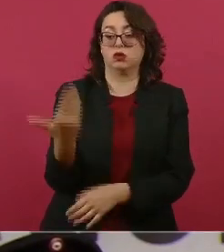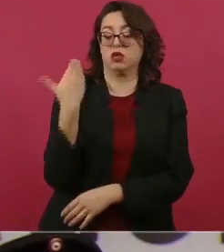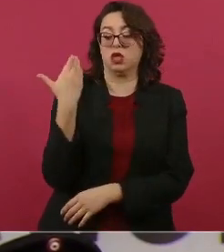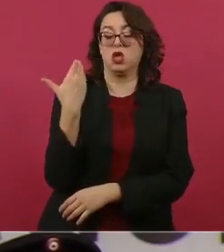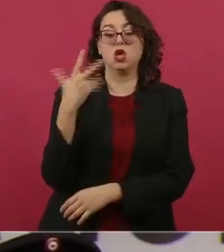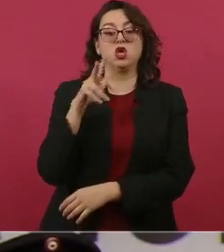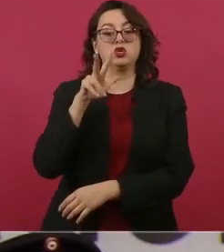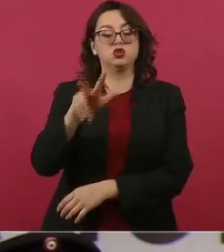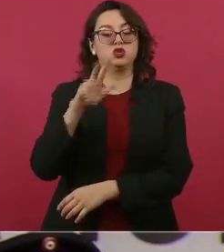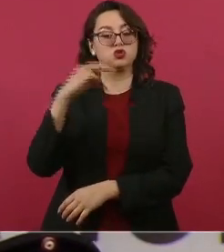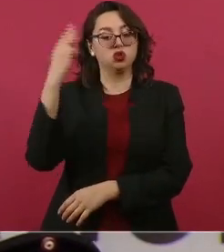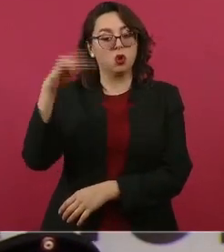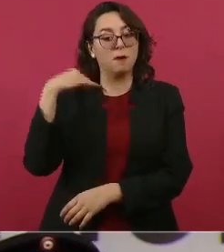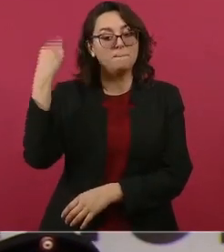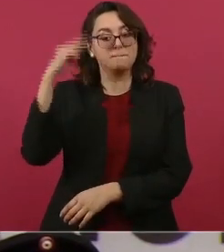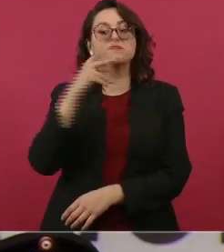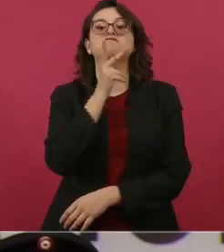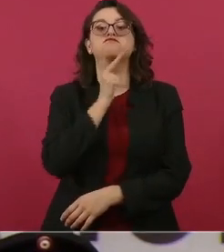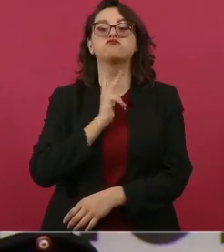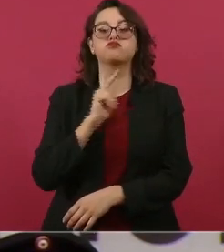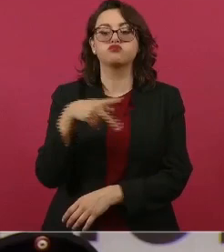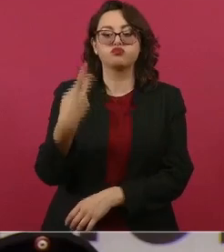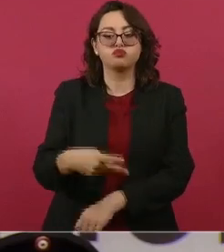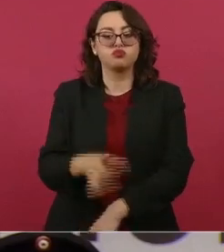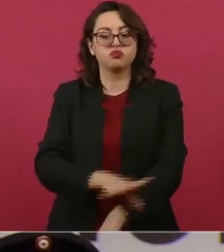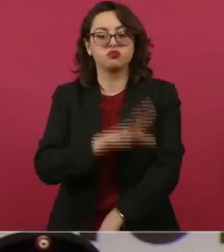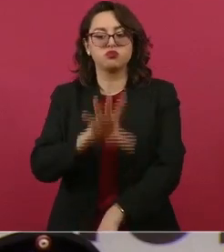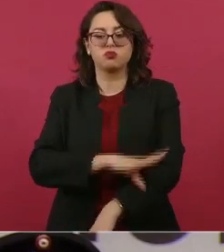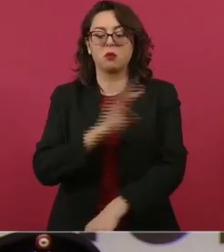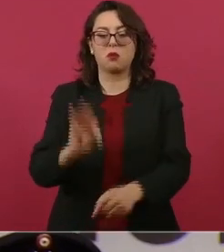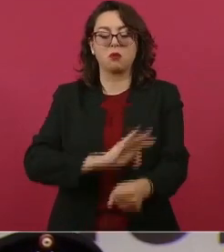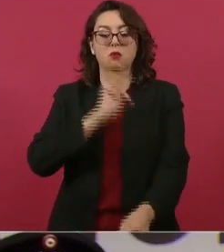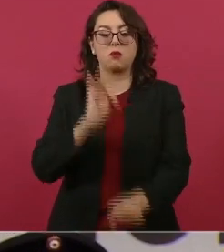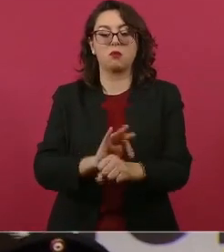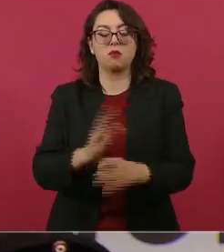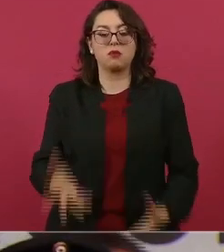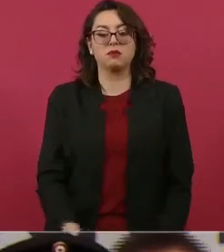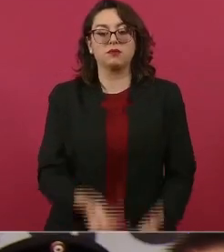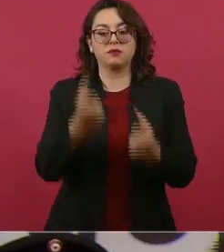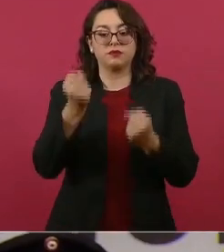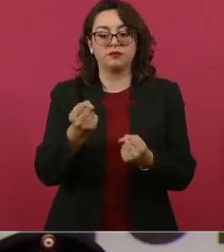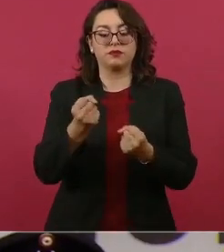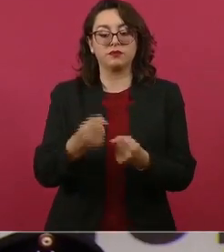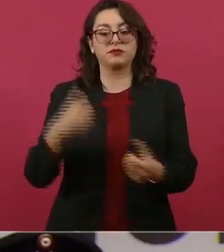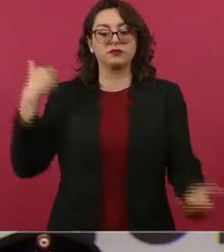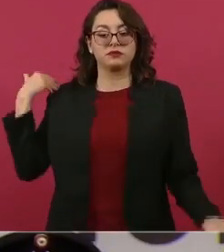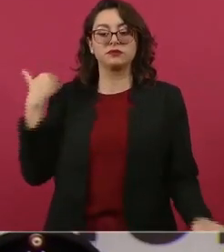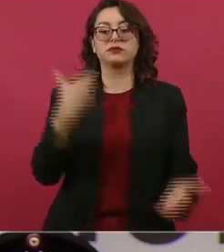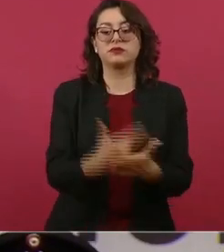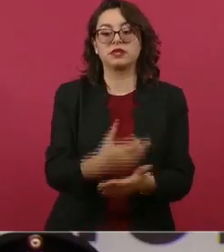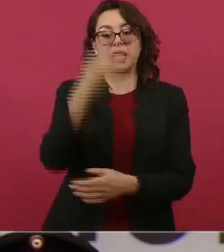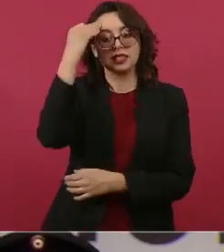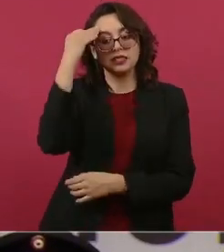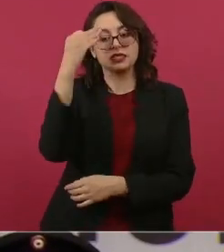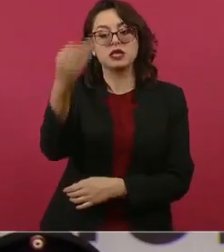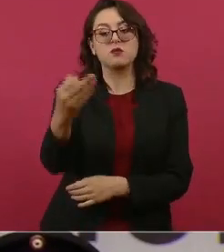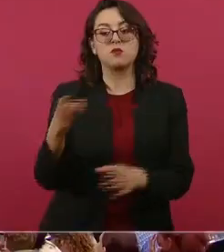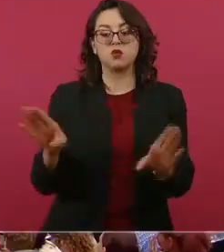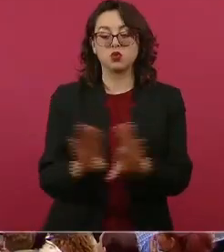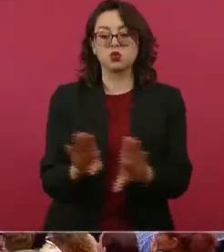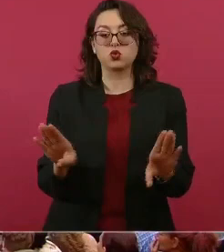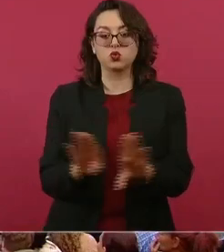la soberanía energética, hay algo que permanece con el paso del tiempo: el valor de